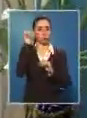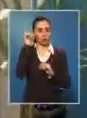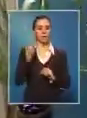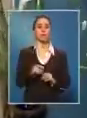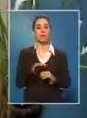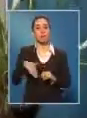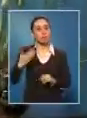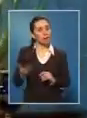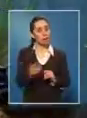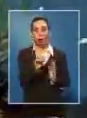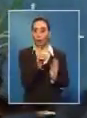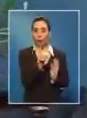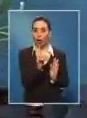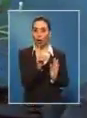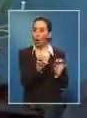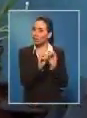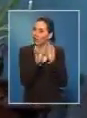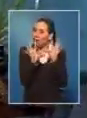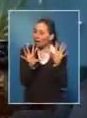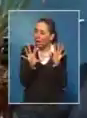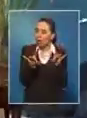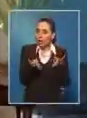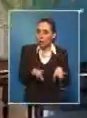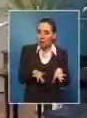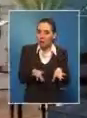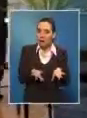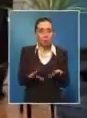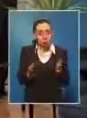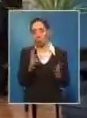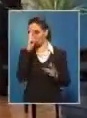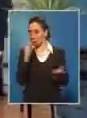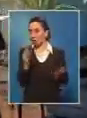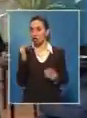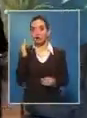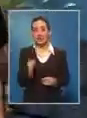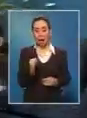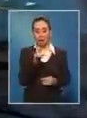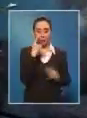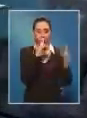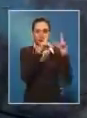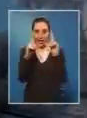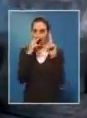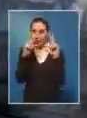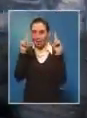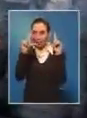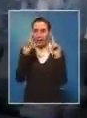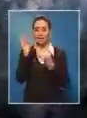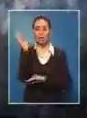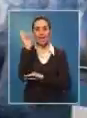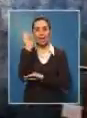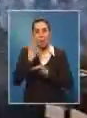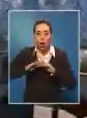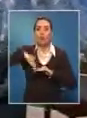Luego de eso, y aunque no estaba del todo claro, de inmediato, y en un hecho inusual, porque generalmente ocurre lo que ustedes están viendo en pantalla, generalmente es la